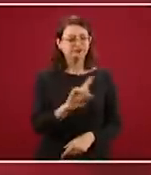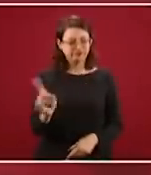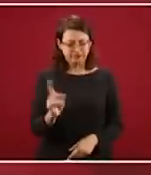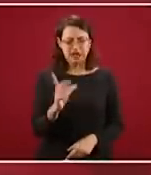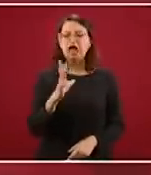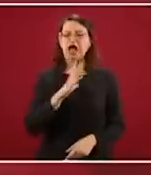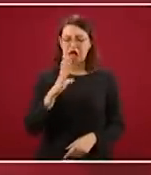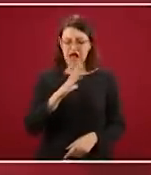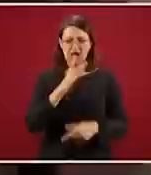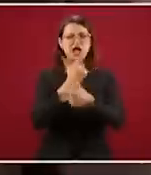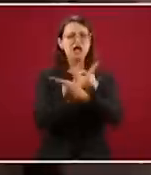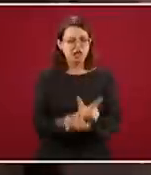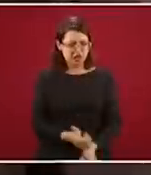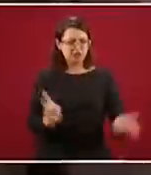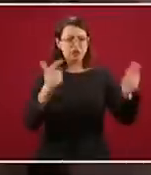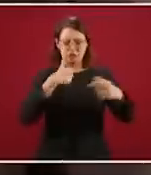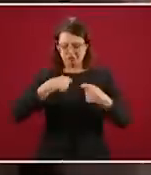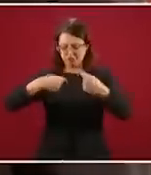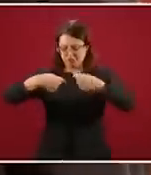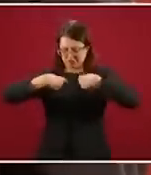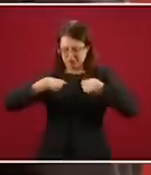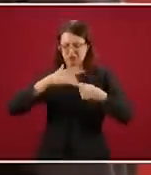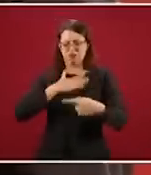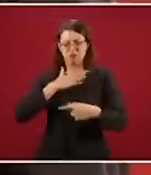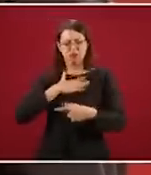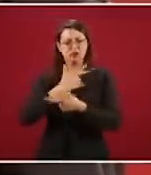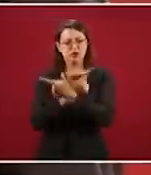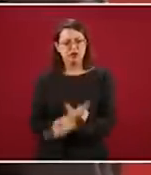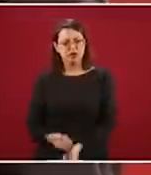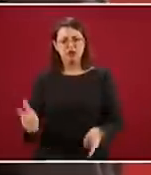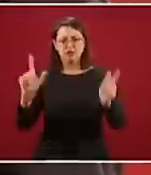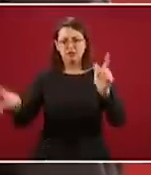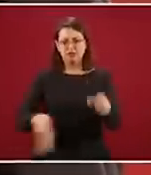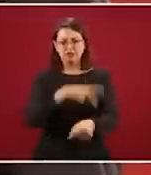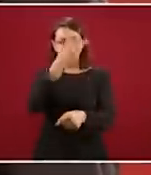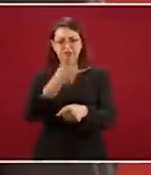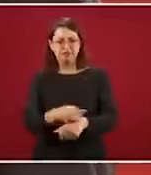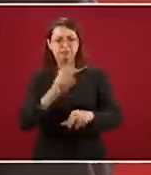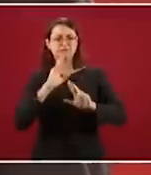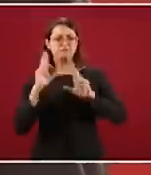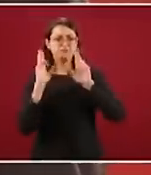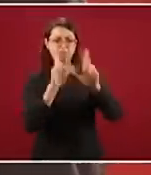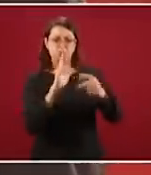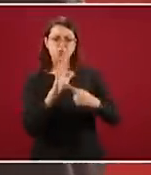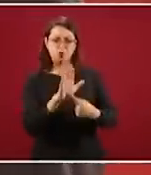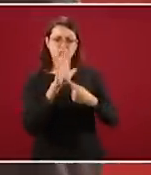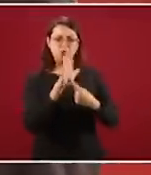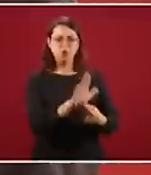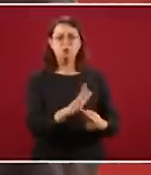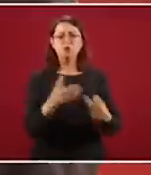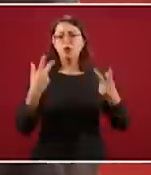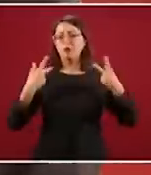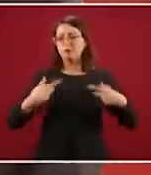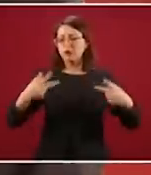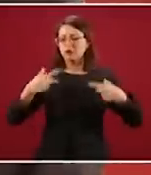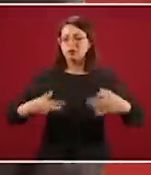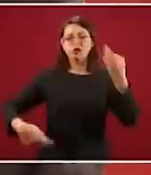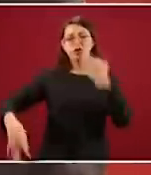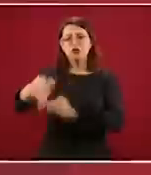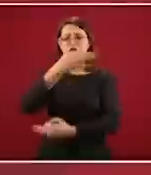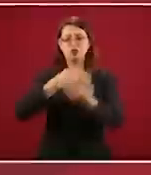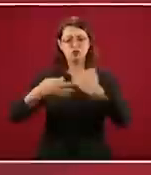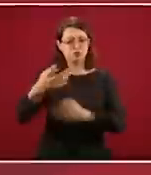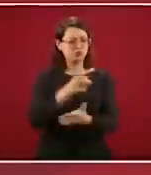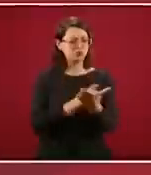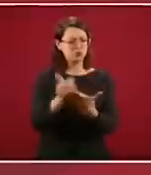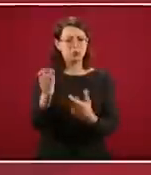estoy ejerciendo mi libertad de réplica, y todos tenemos el derecho a